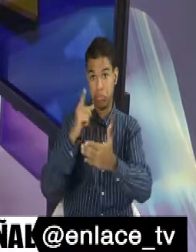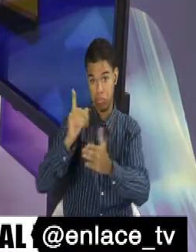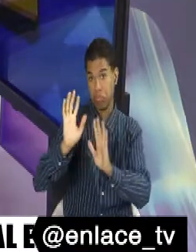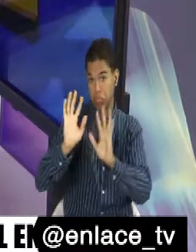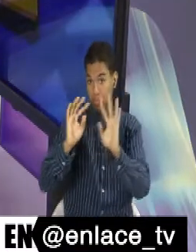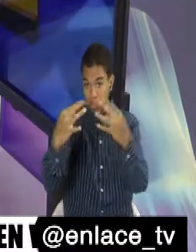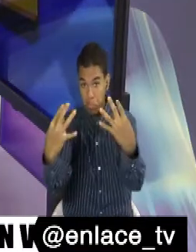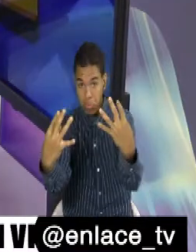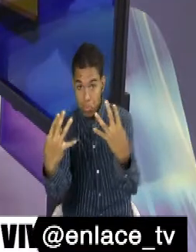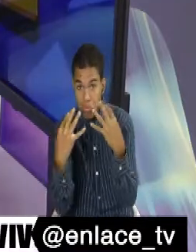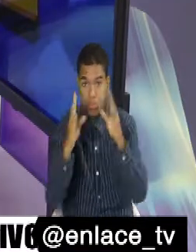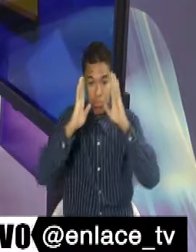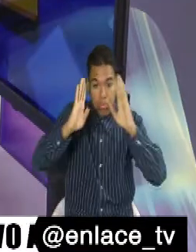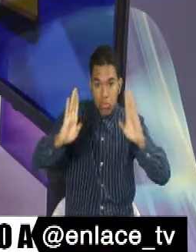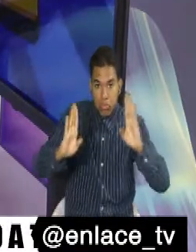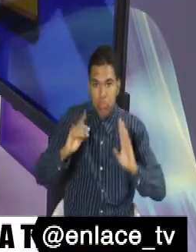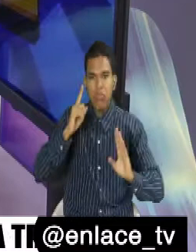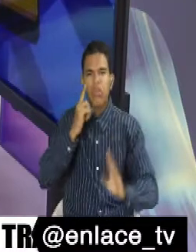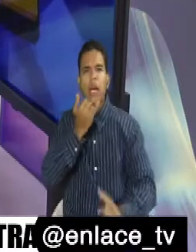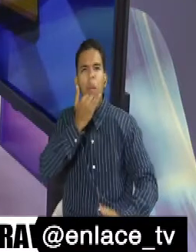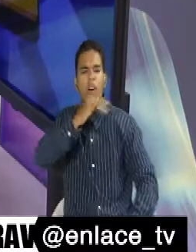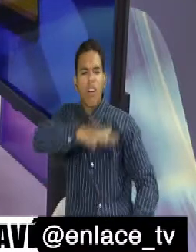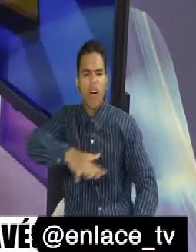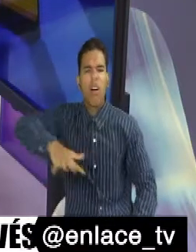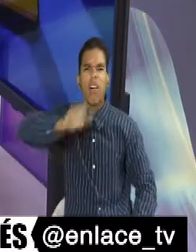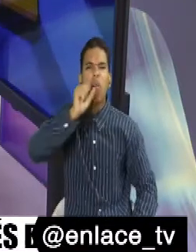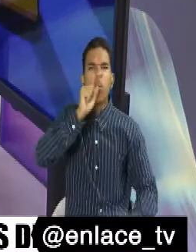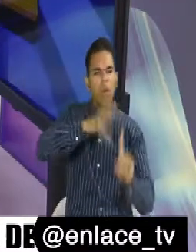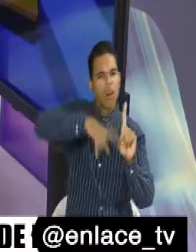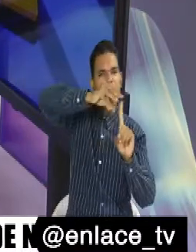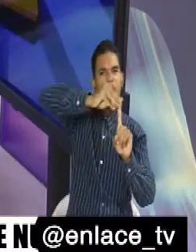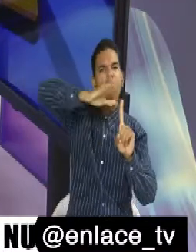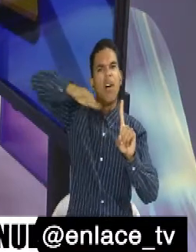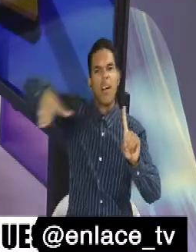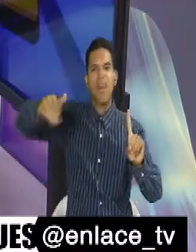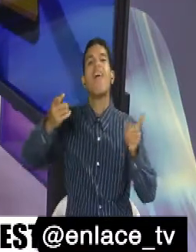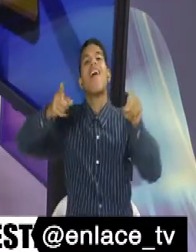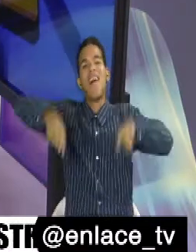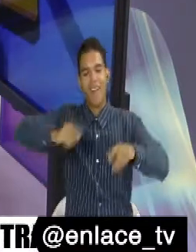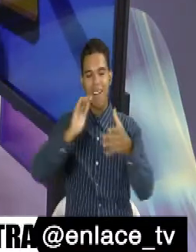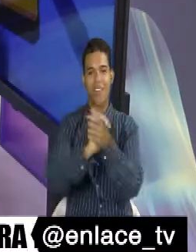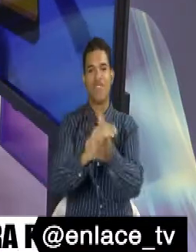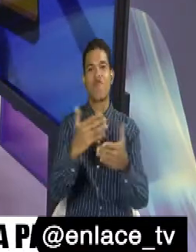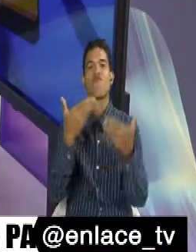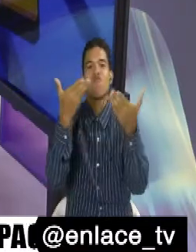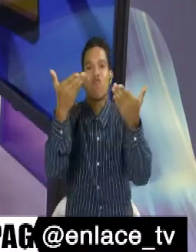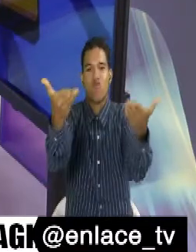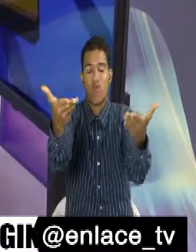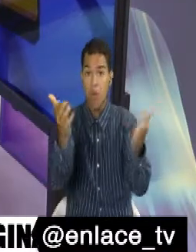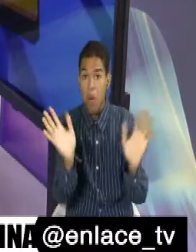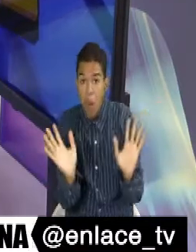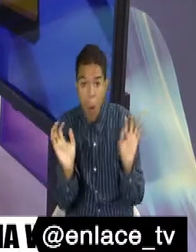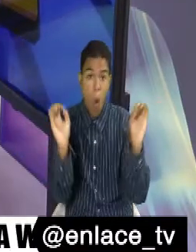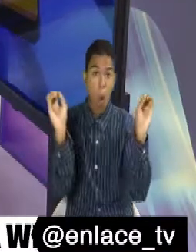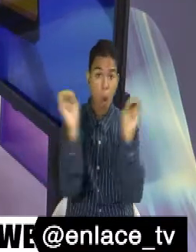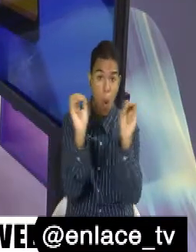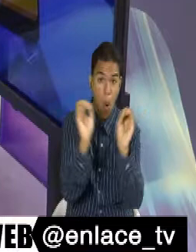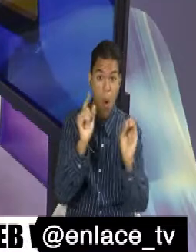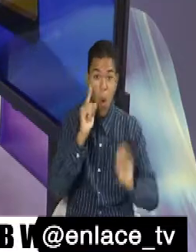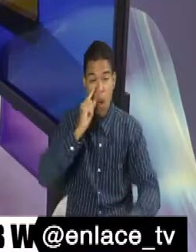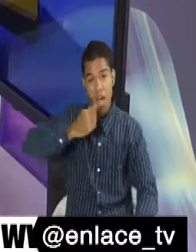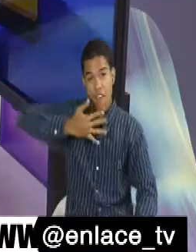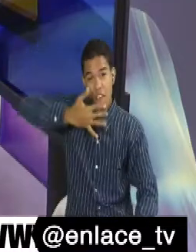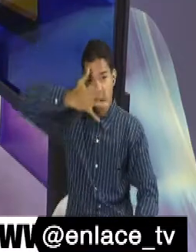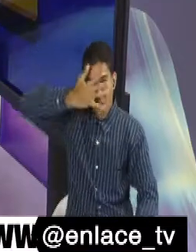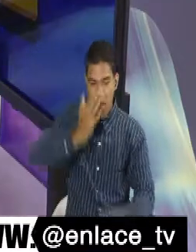en nuestra ciudad y región. Saludamos a quienes nos ven en Barranca Bermeja, el Magdalena Medio, y a quienes lo hacen a través de las redes sociales o